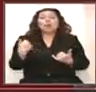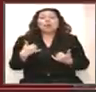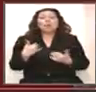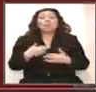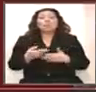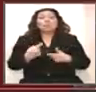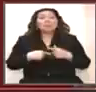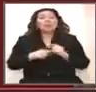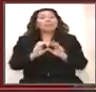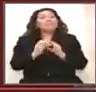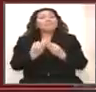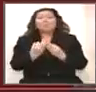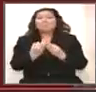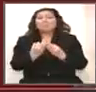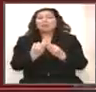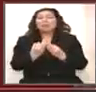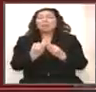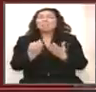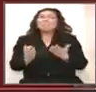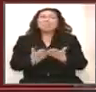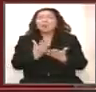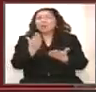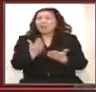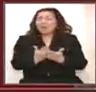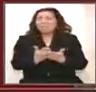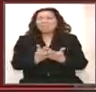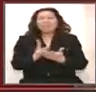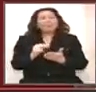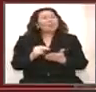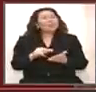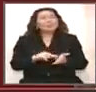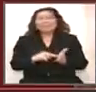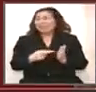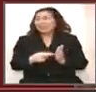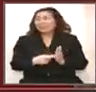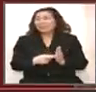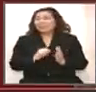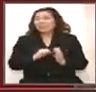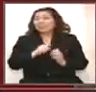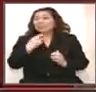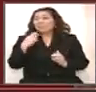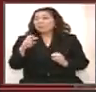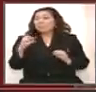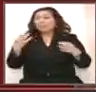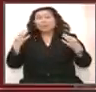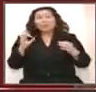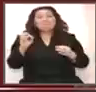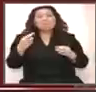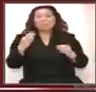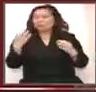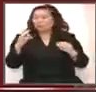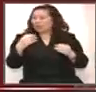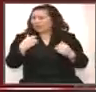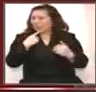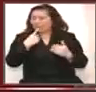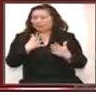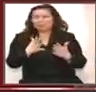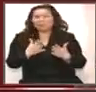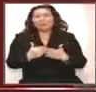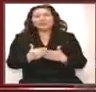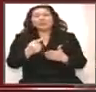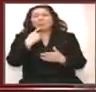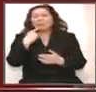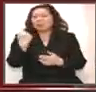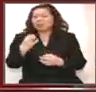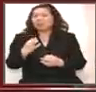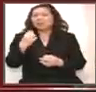adolescentes provienen de familias desestructuradas. Esto no quiere decir que el ser hijo de un padre soltero o madre soltera sea un predictor por